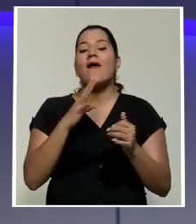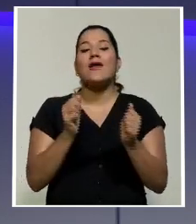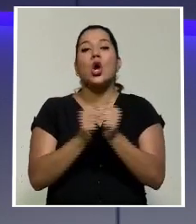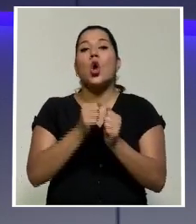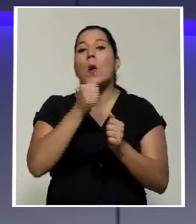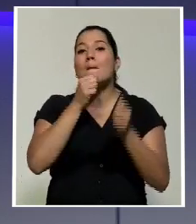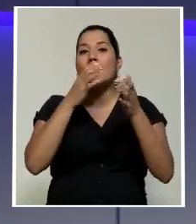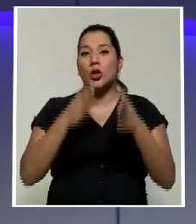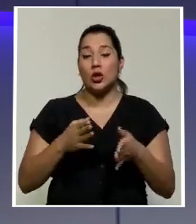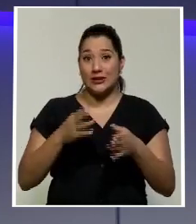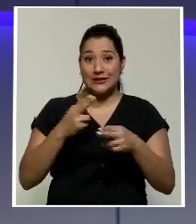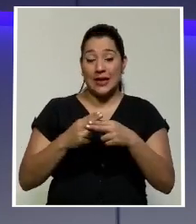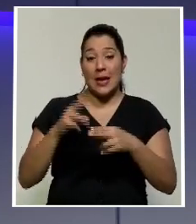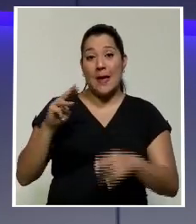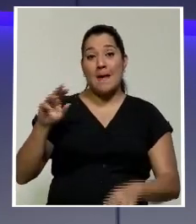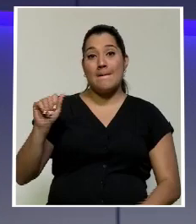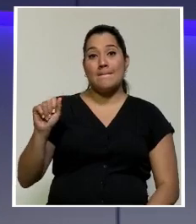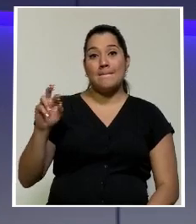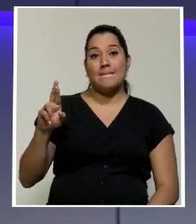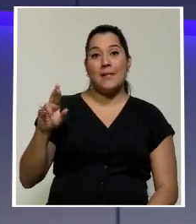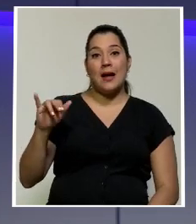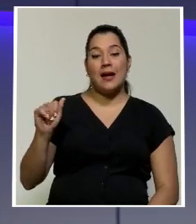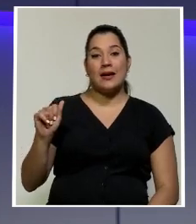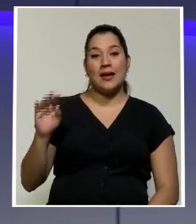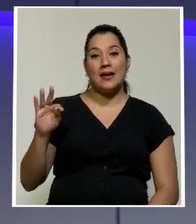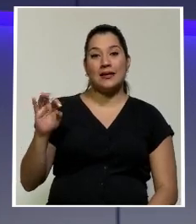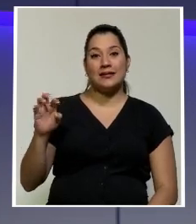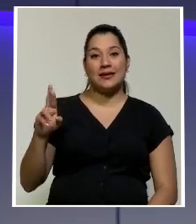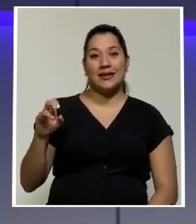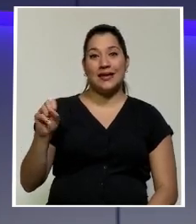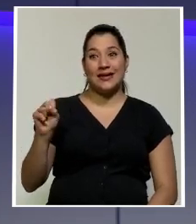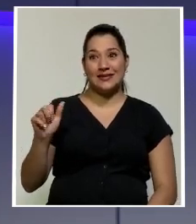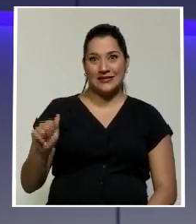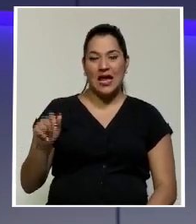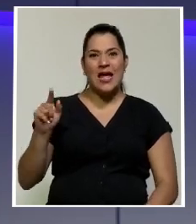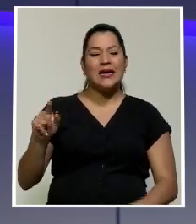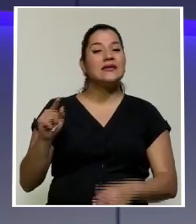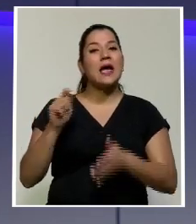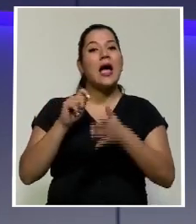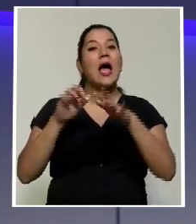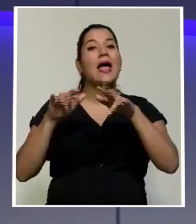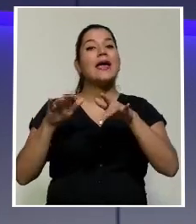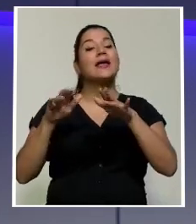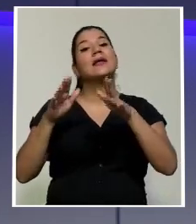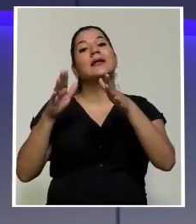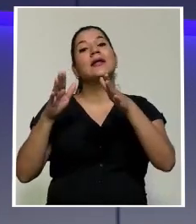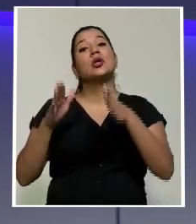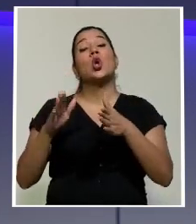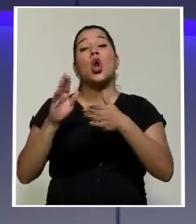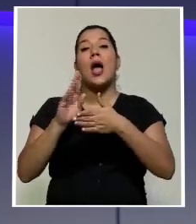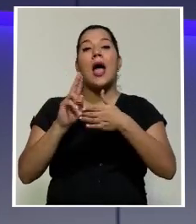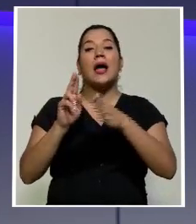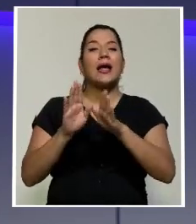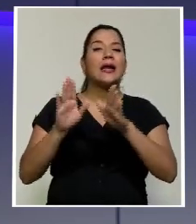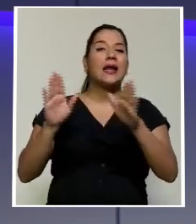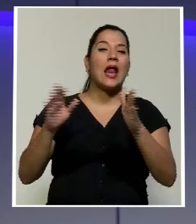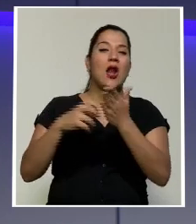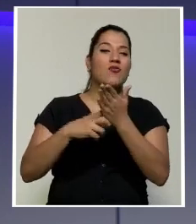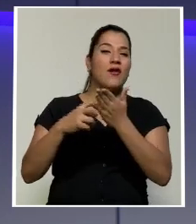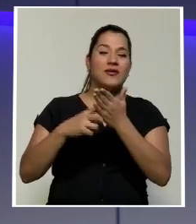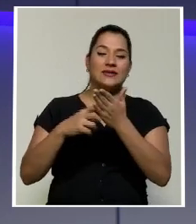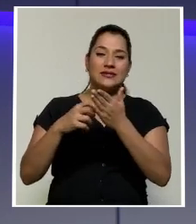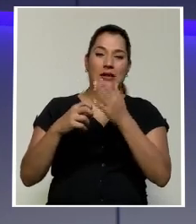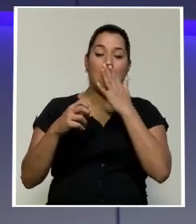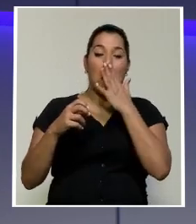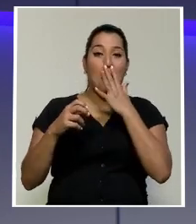del diario El Tiempo, columnista del diario El Espectador, editora general de la revista Semana y una larguísima lista,